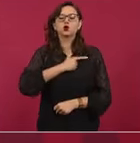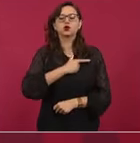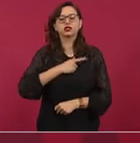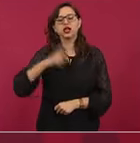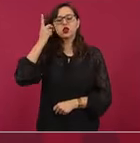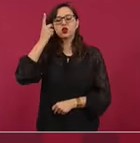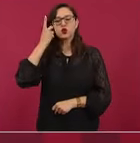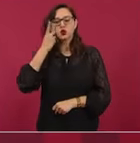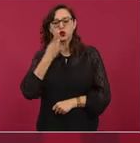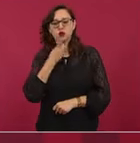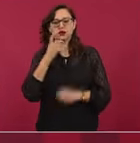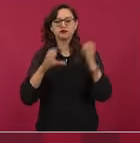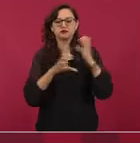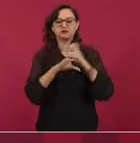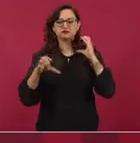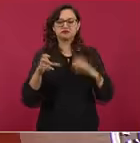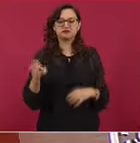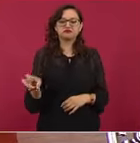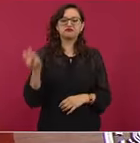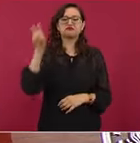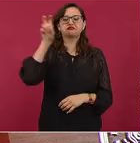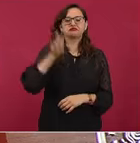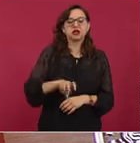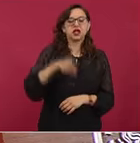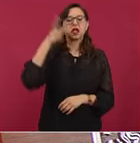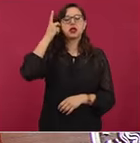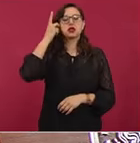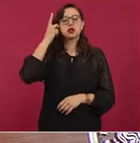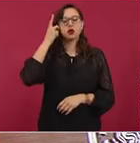y se subía al camión y a roncar.